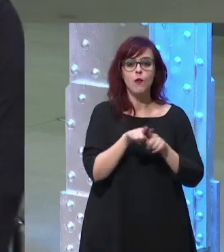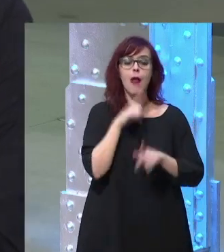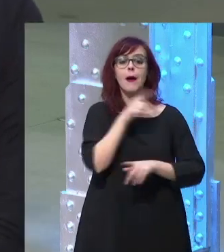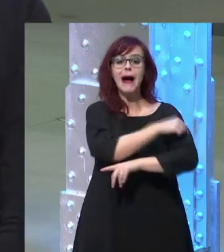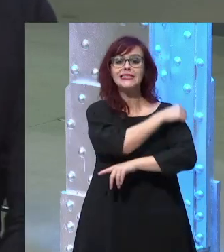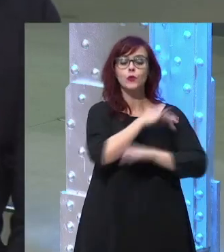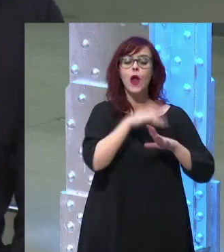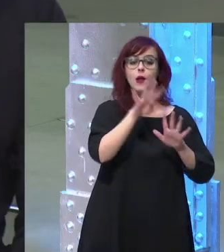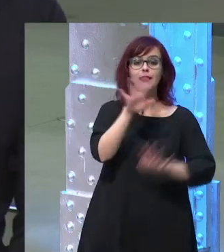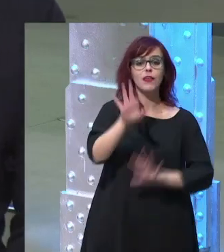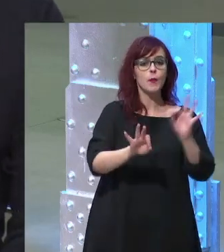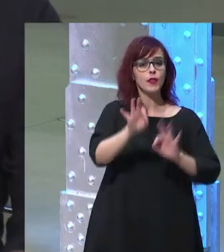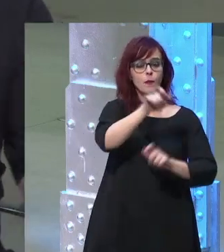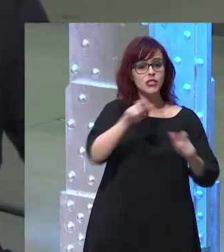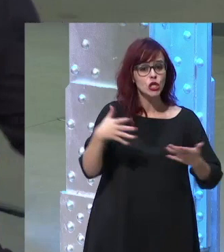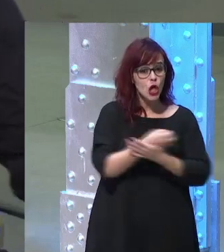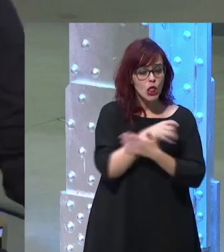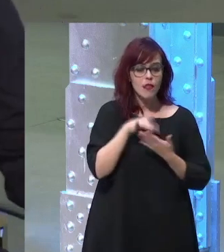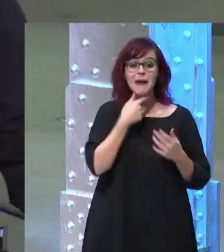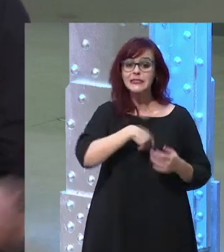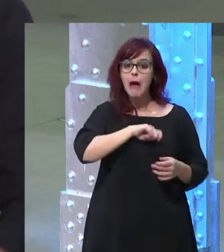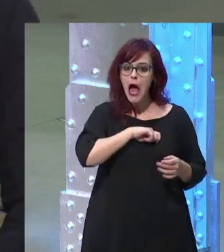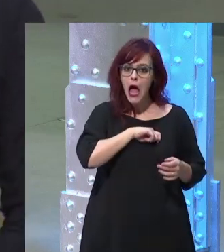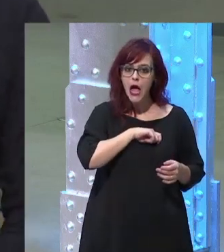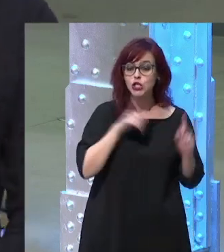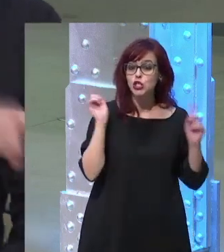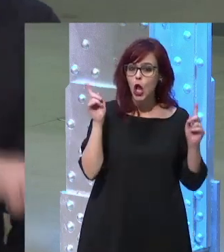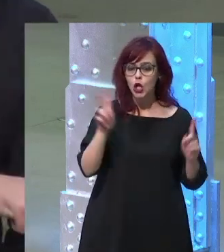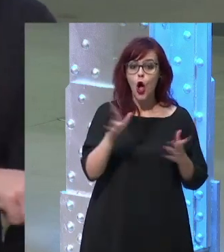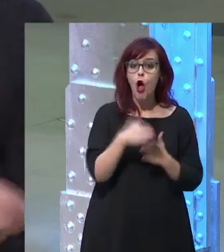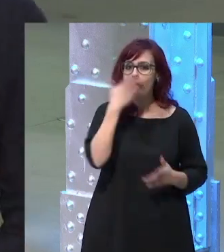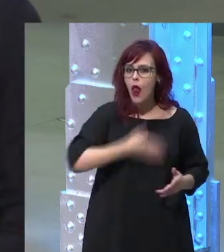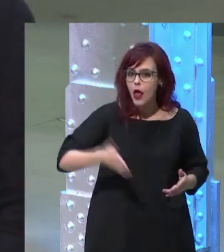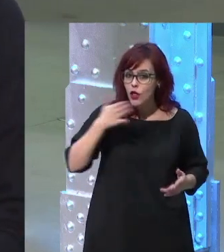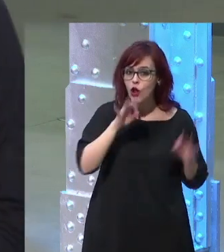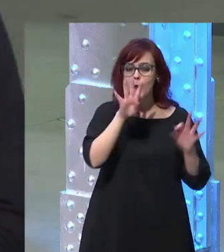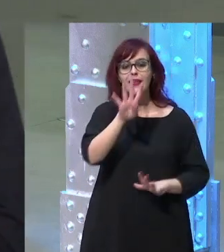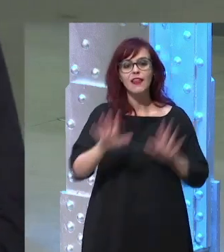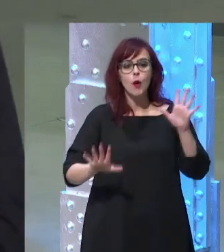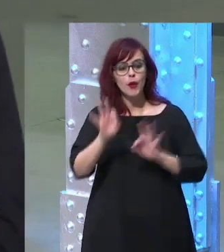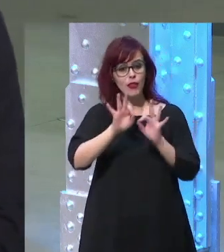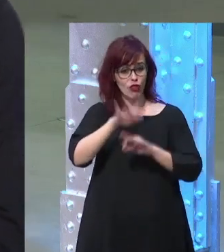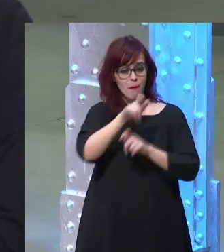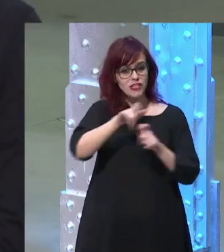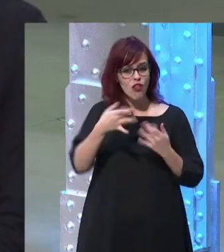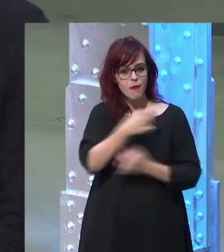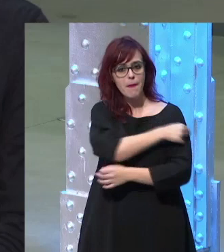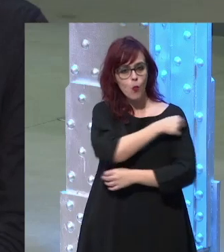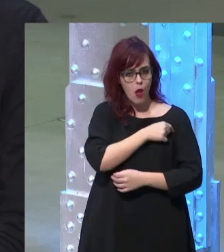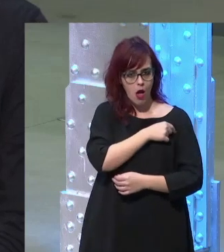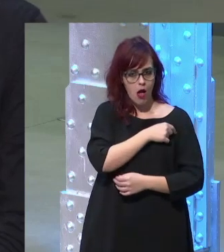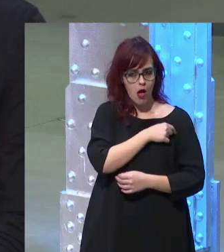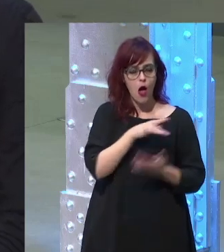al 95% de la población española. En tu colegio, el 95% de las personas también tienen que